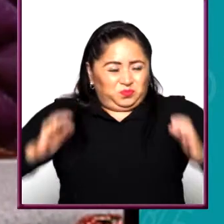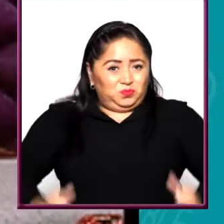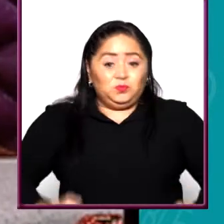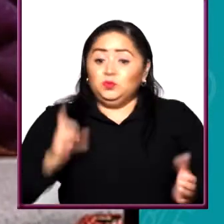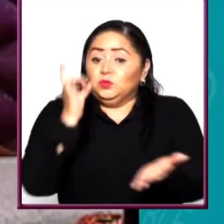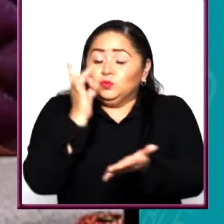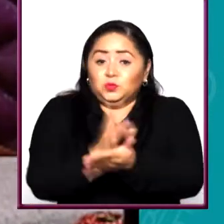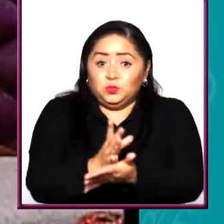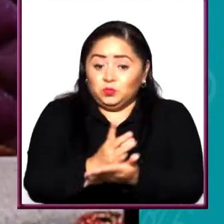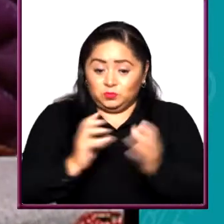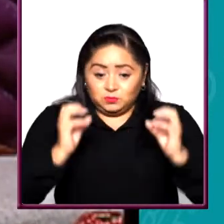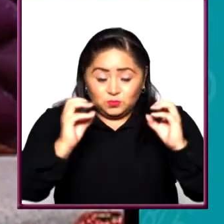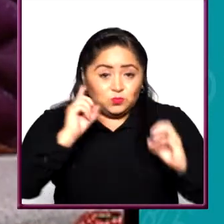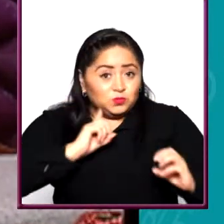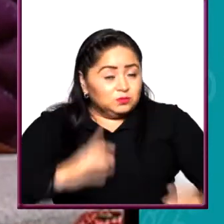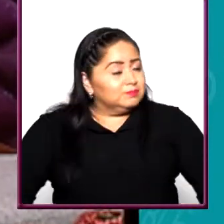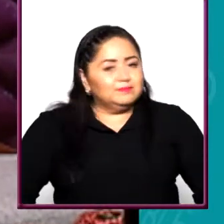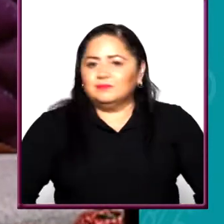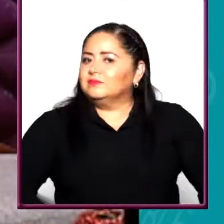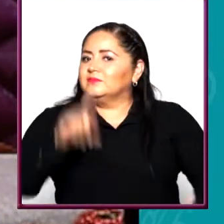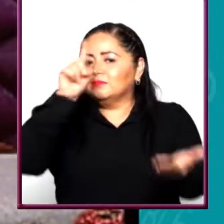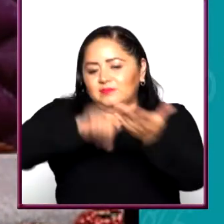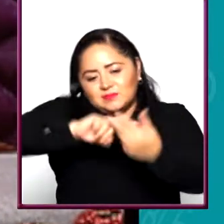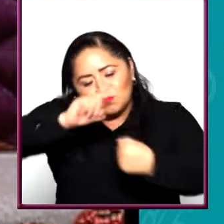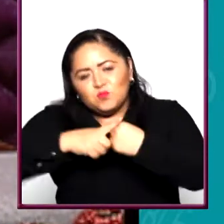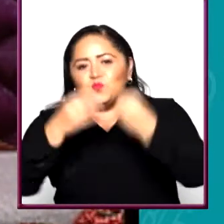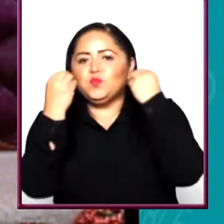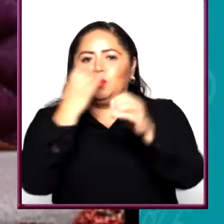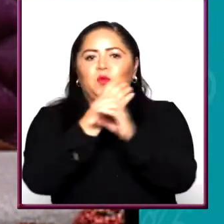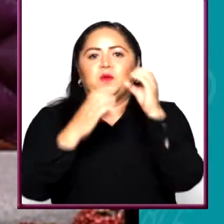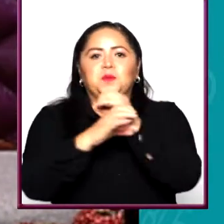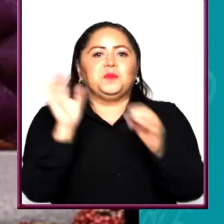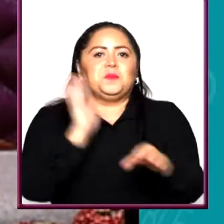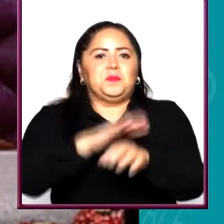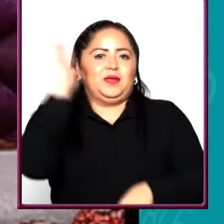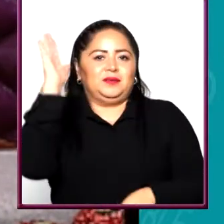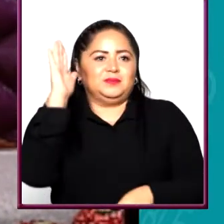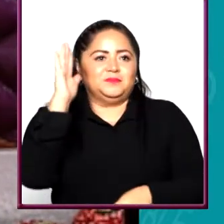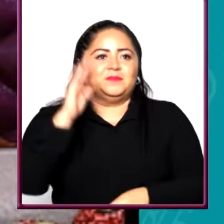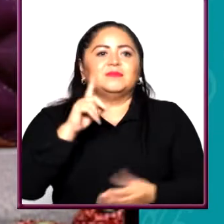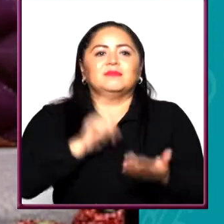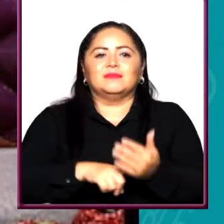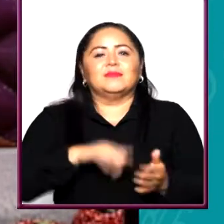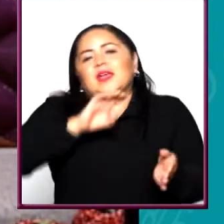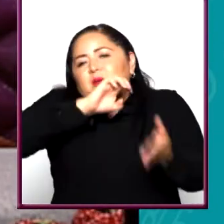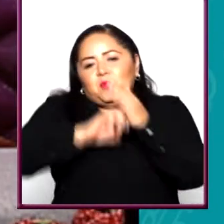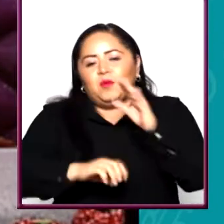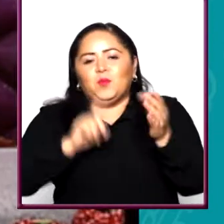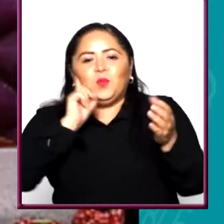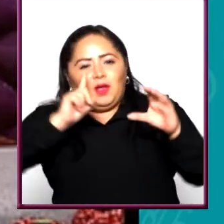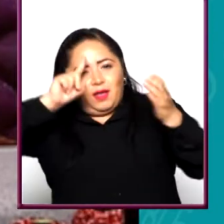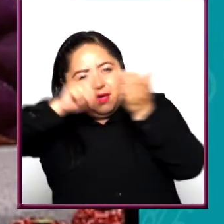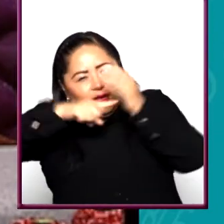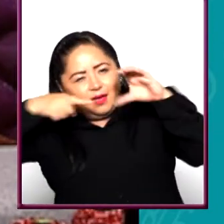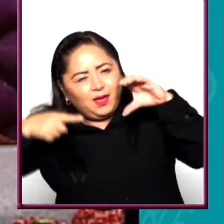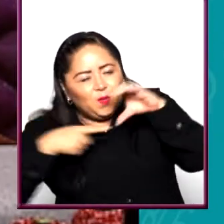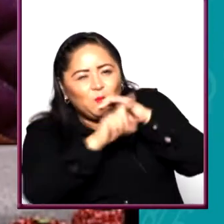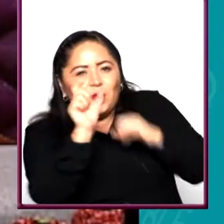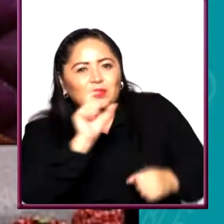femenino no solo son las trompas de Falopio, hay muchas cosas más. El clítoris, por